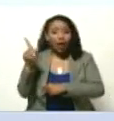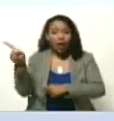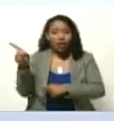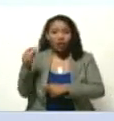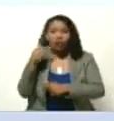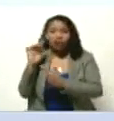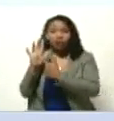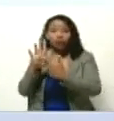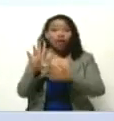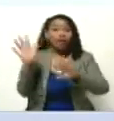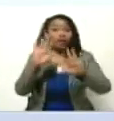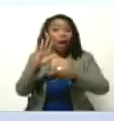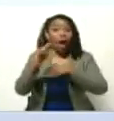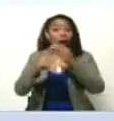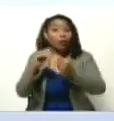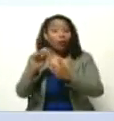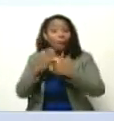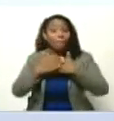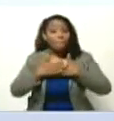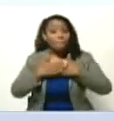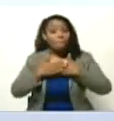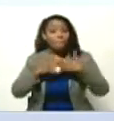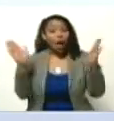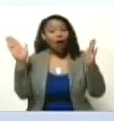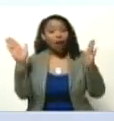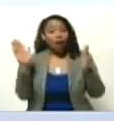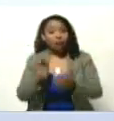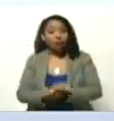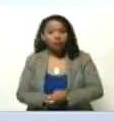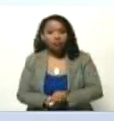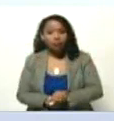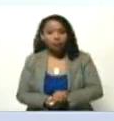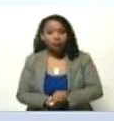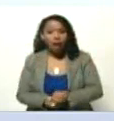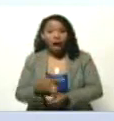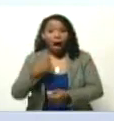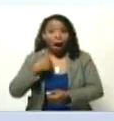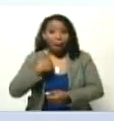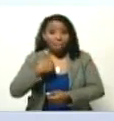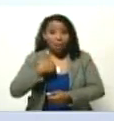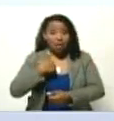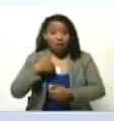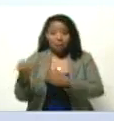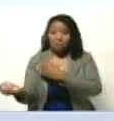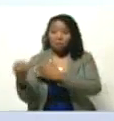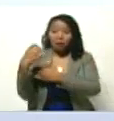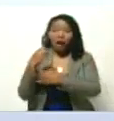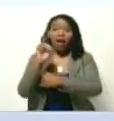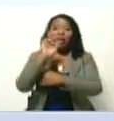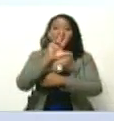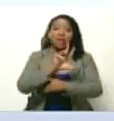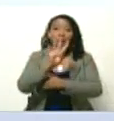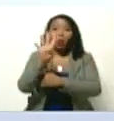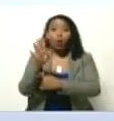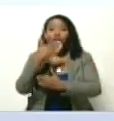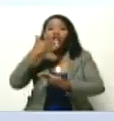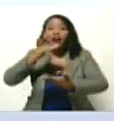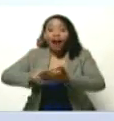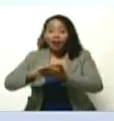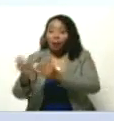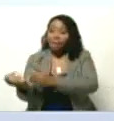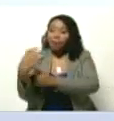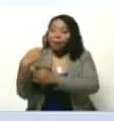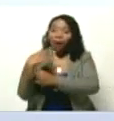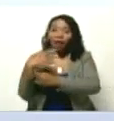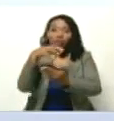manifestado, y ya están haciéndolo abiertamente. A mí me han enviado en esta semana al menos 3 o 4 cartas de